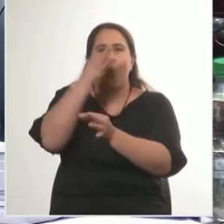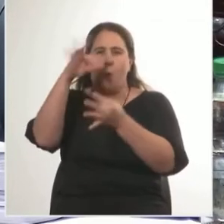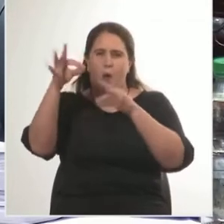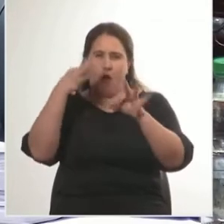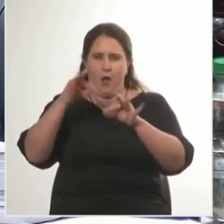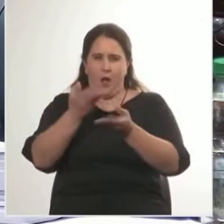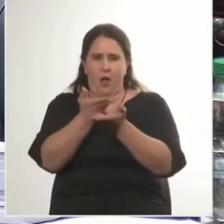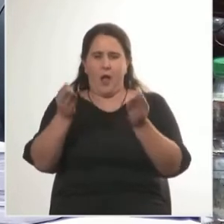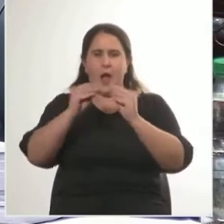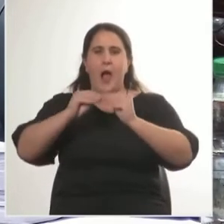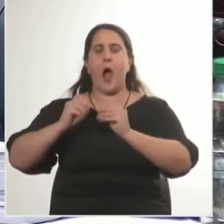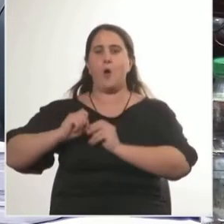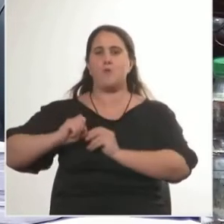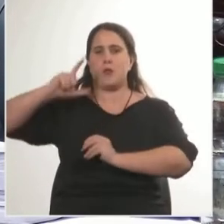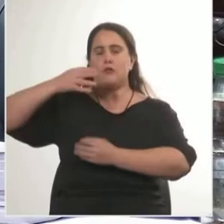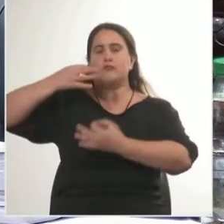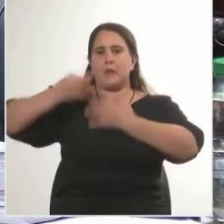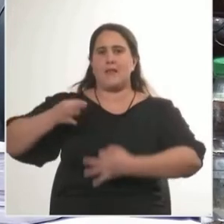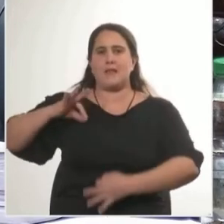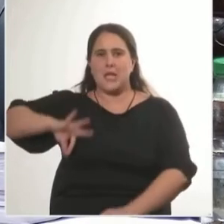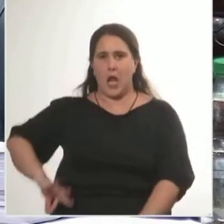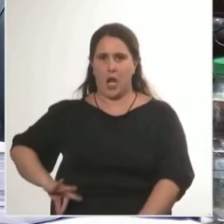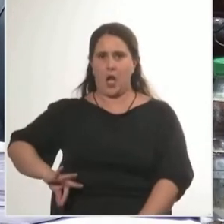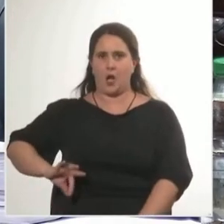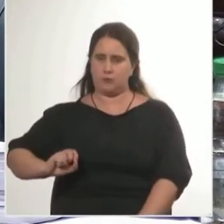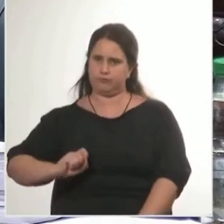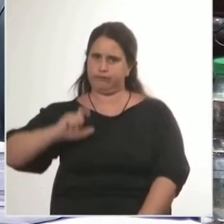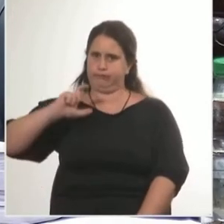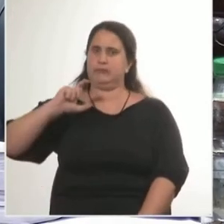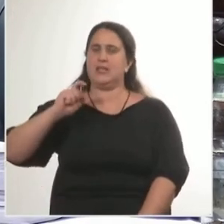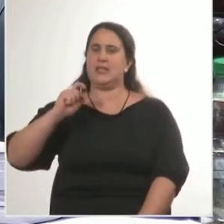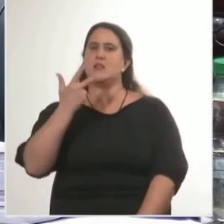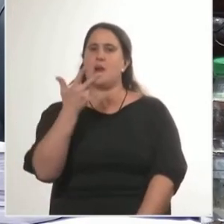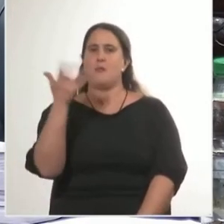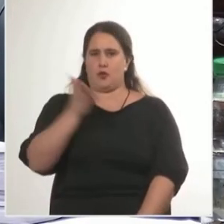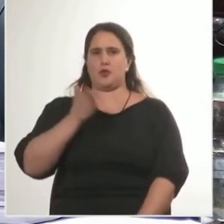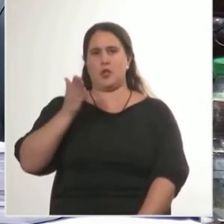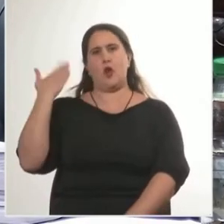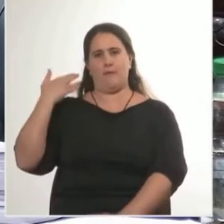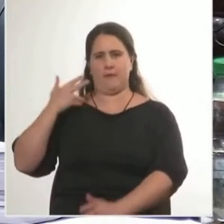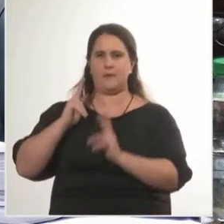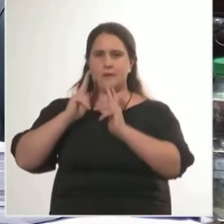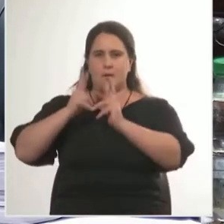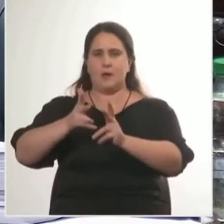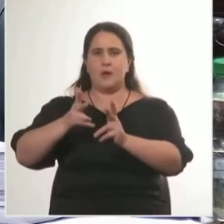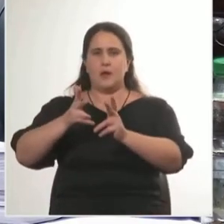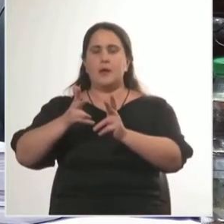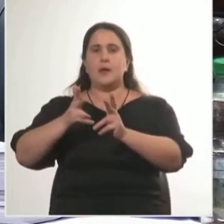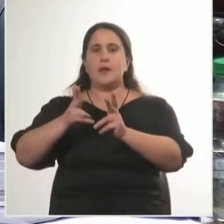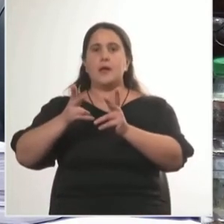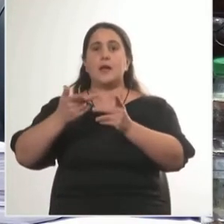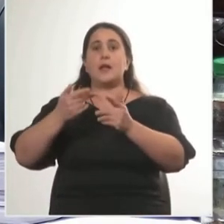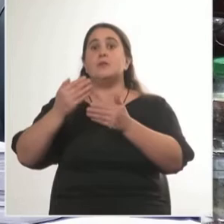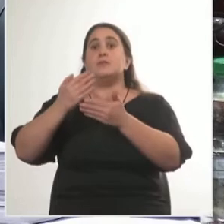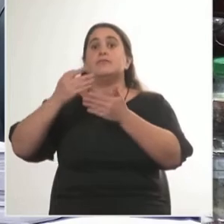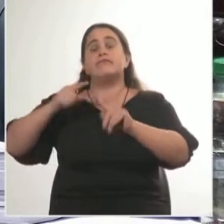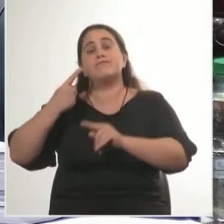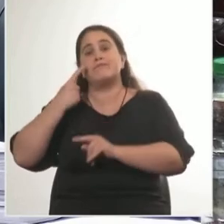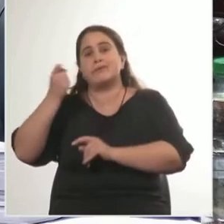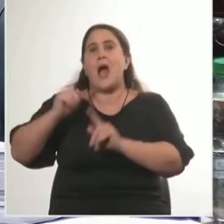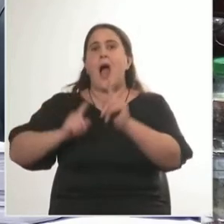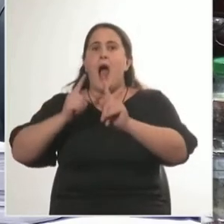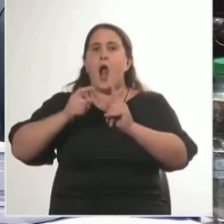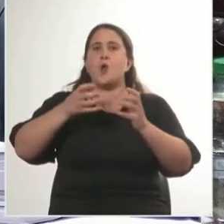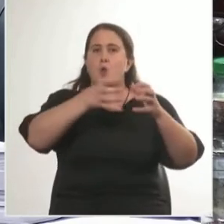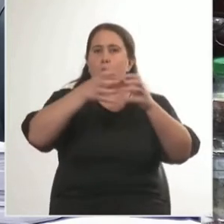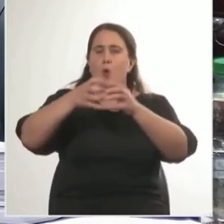el aumento real de salario del 3% que se ha manejado. Deducimos que algunos sectores, los